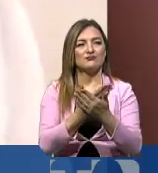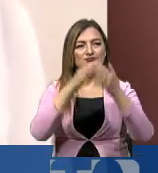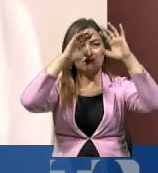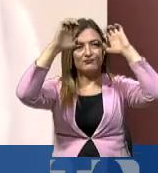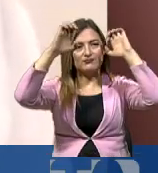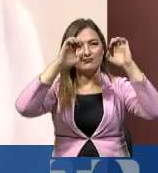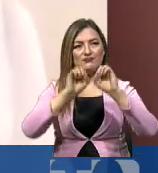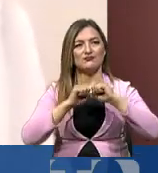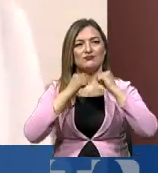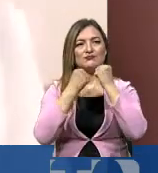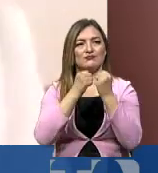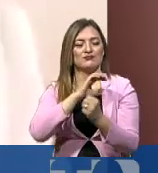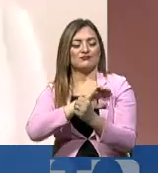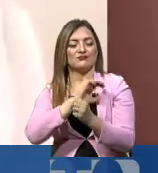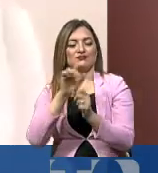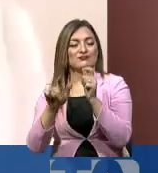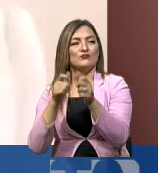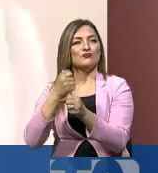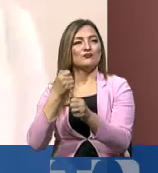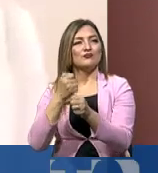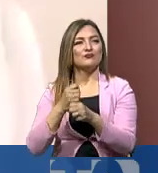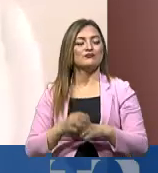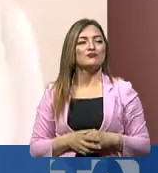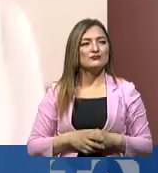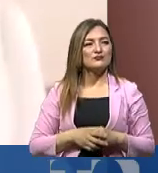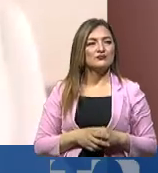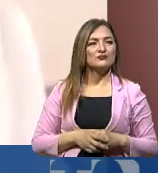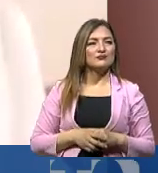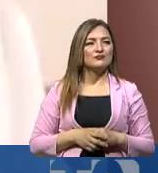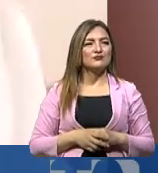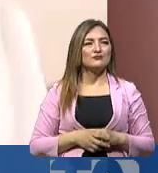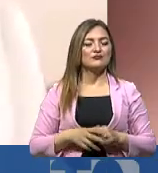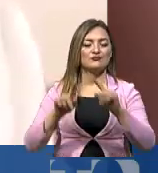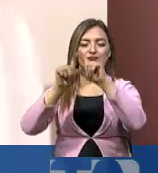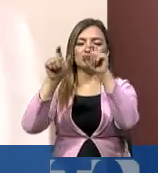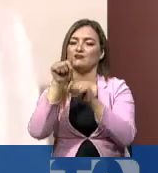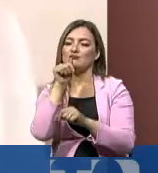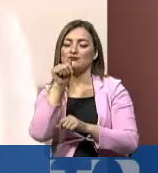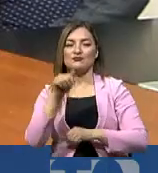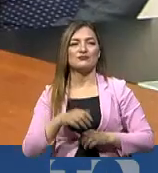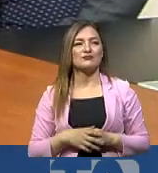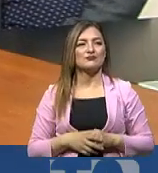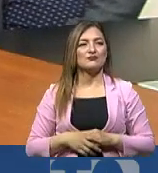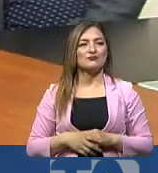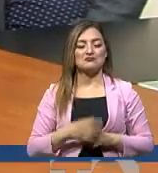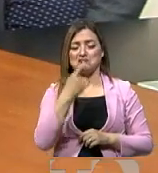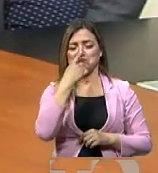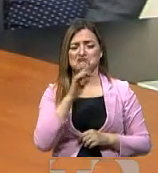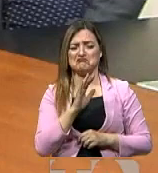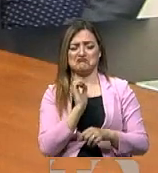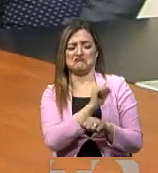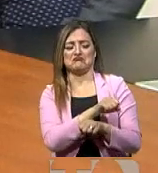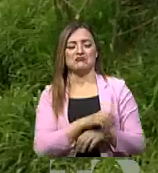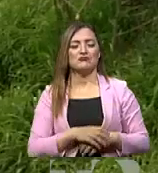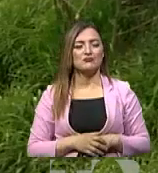municipio y los recicladores claro que sí con la empresa privada también pero no les interesa para conocer cuándo